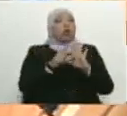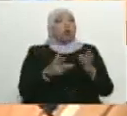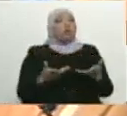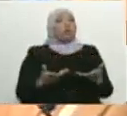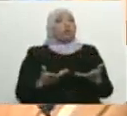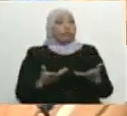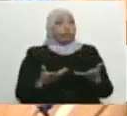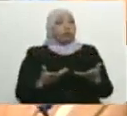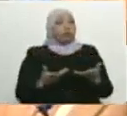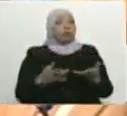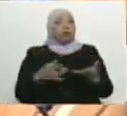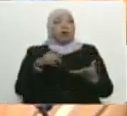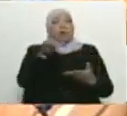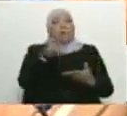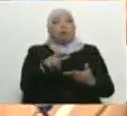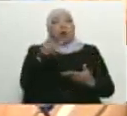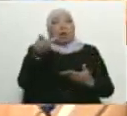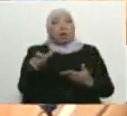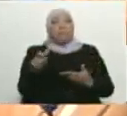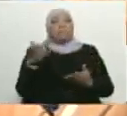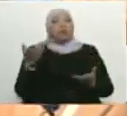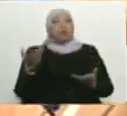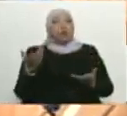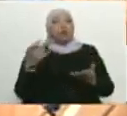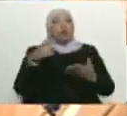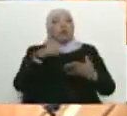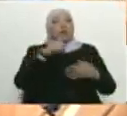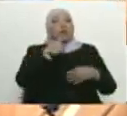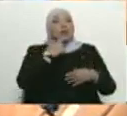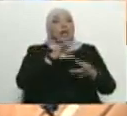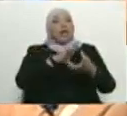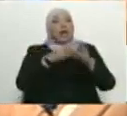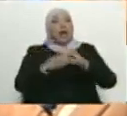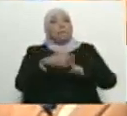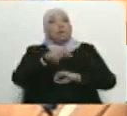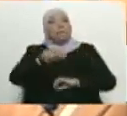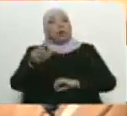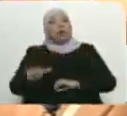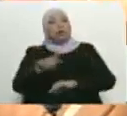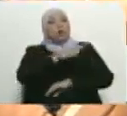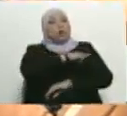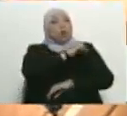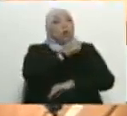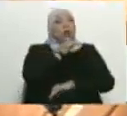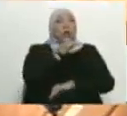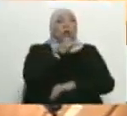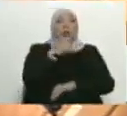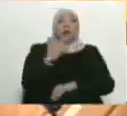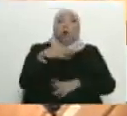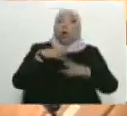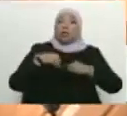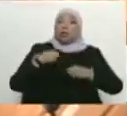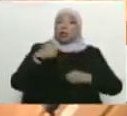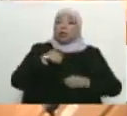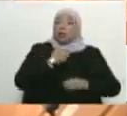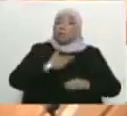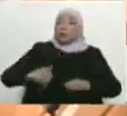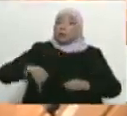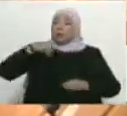ejecutados usurpando funciones por parte de individuos que se hayan atribuido en el